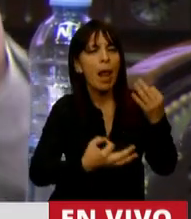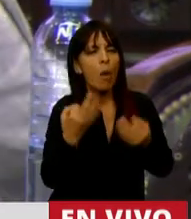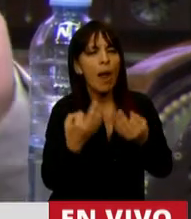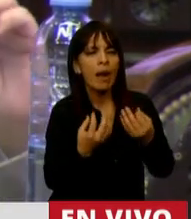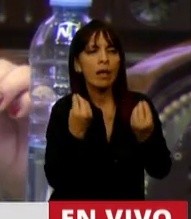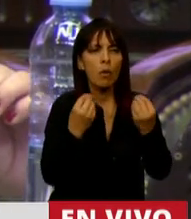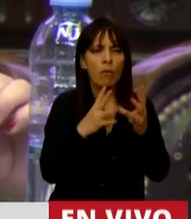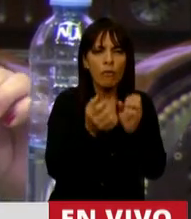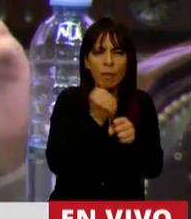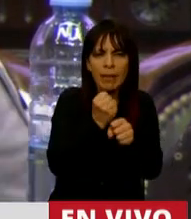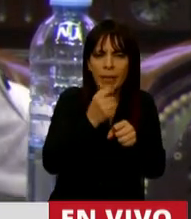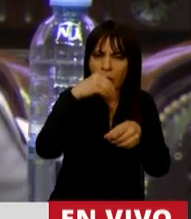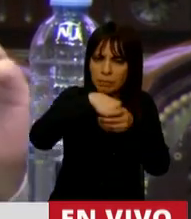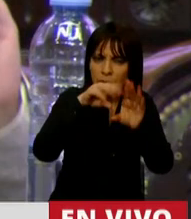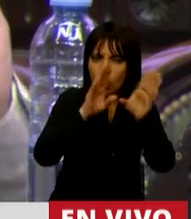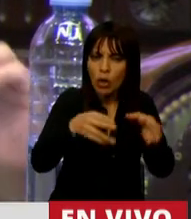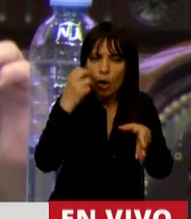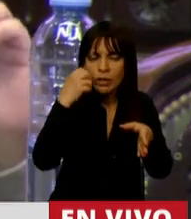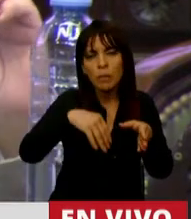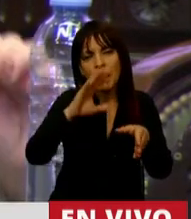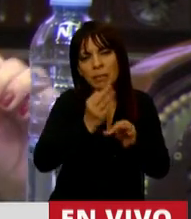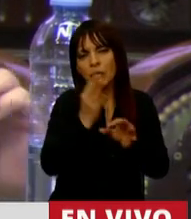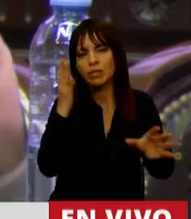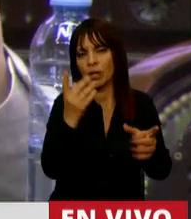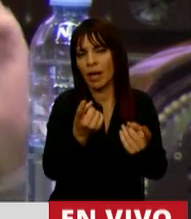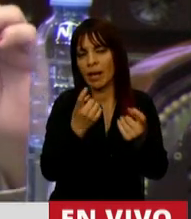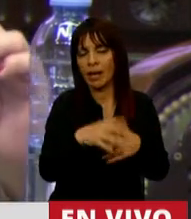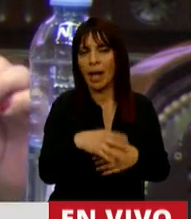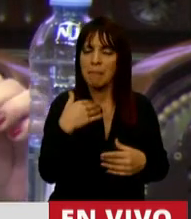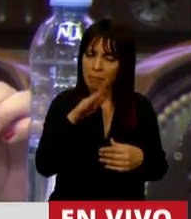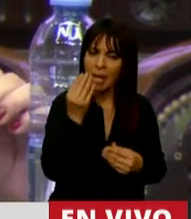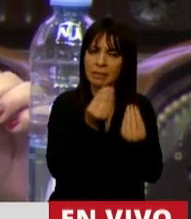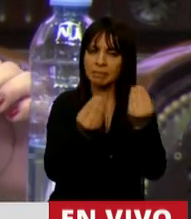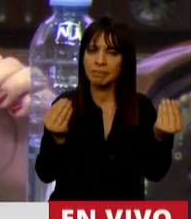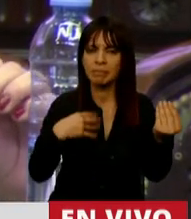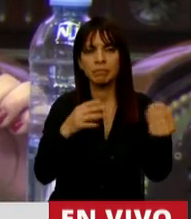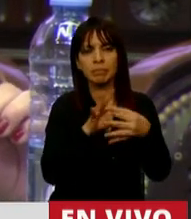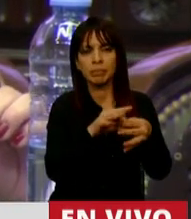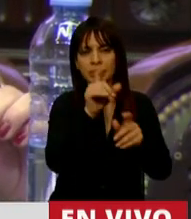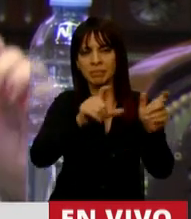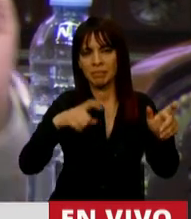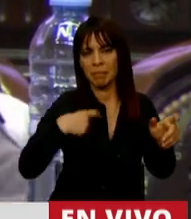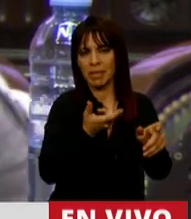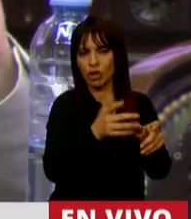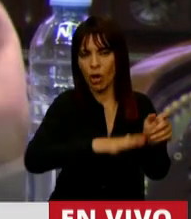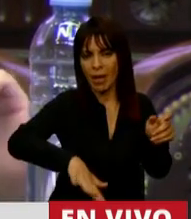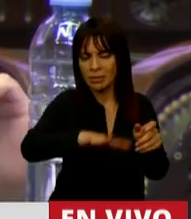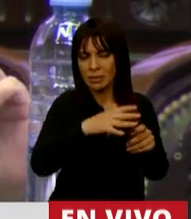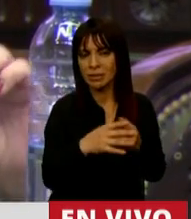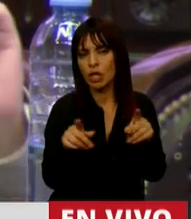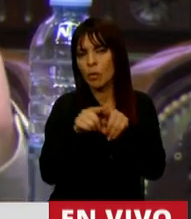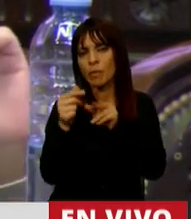manera mucho más profesional y aportando más calidad a la representación, tal como describió la diputada Carla Carrizo. Y